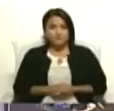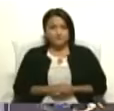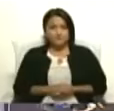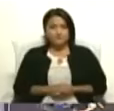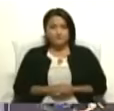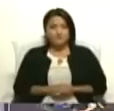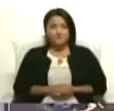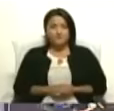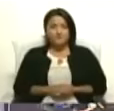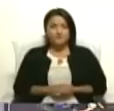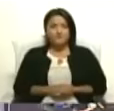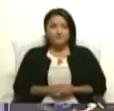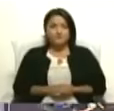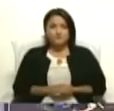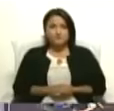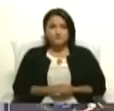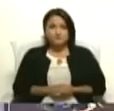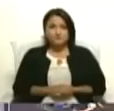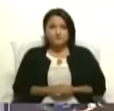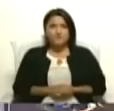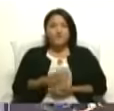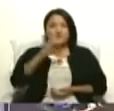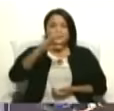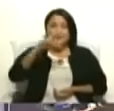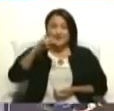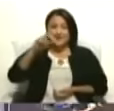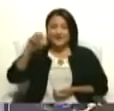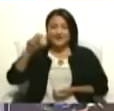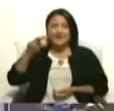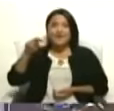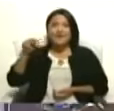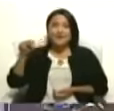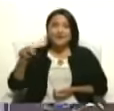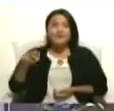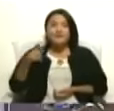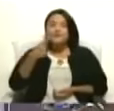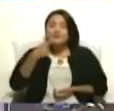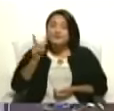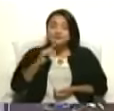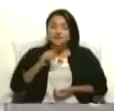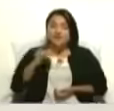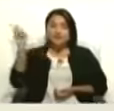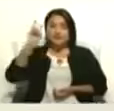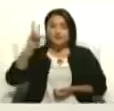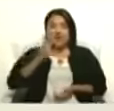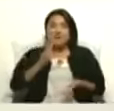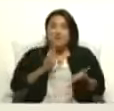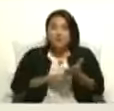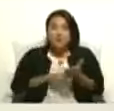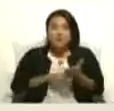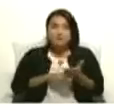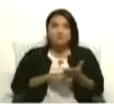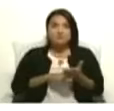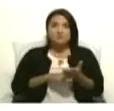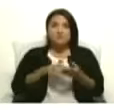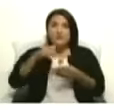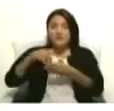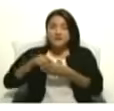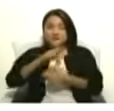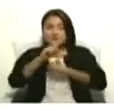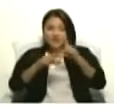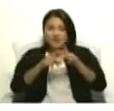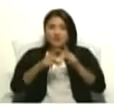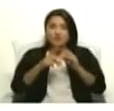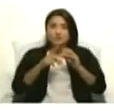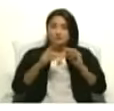vinculante CNN Venezuela aprueba en un referendo no vinculante es que